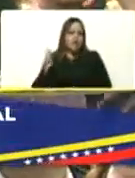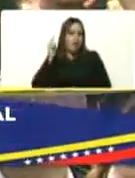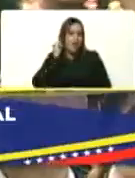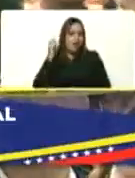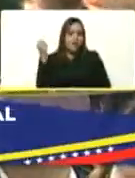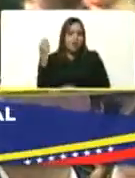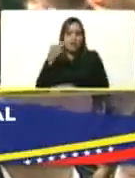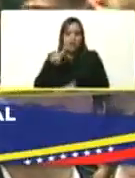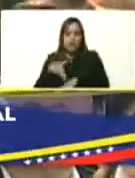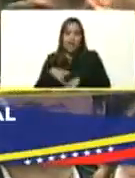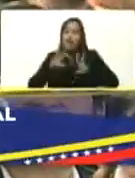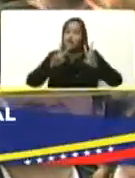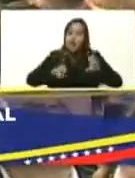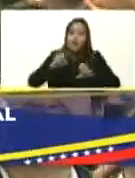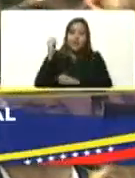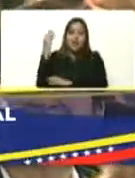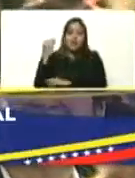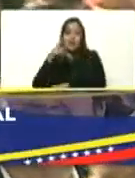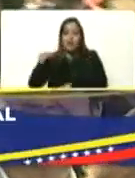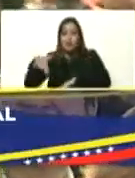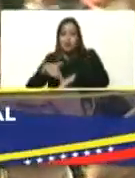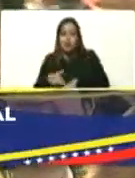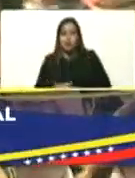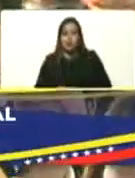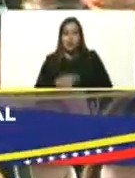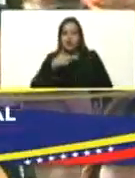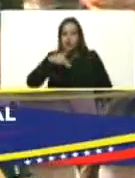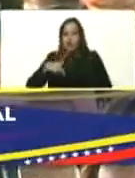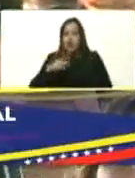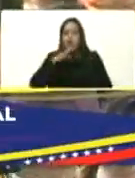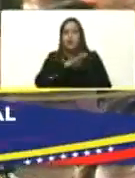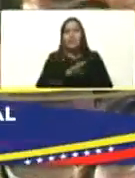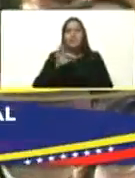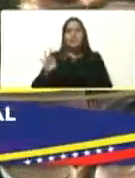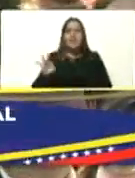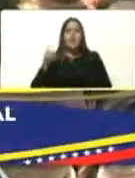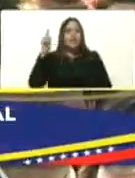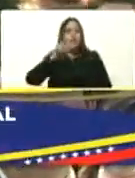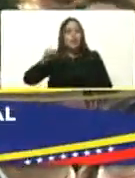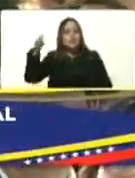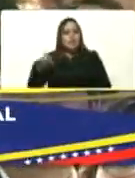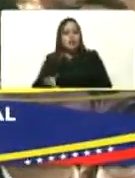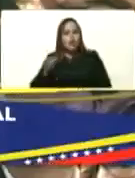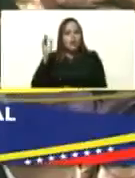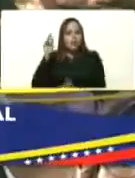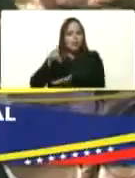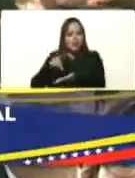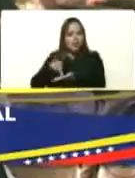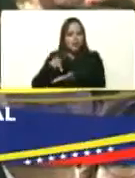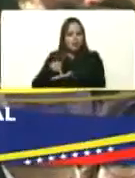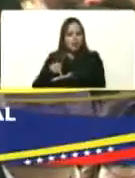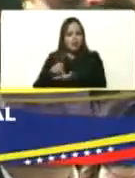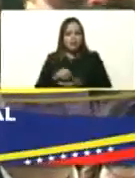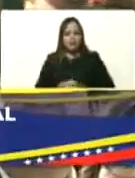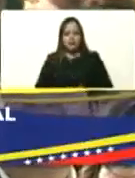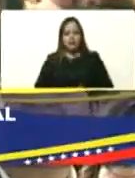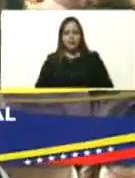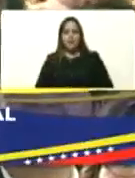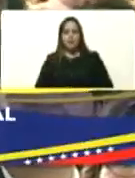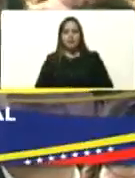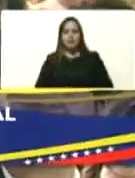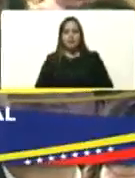Nacional, de la nueva Asamblea Nacional, donde somos el 43%, presidente.